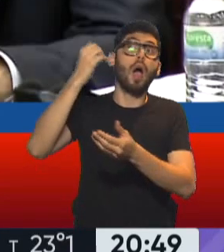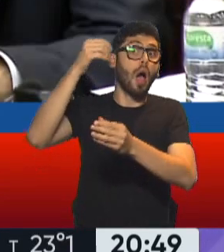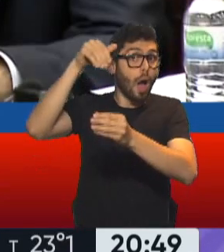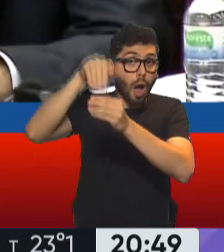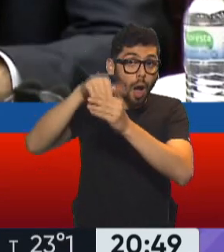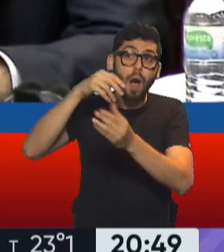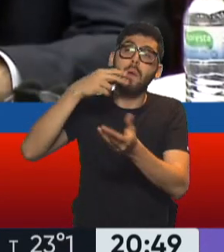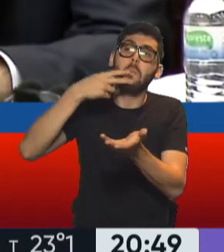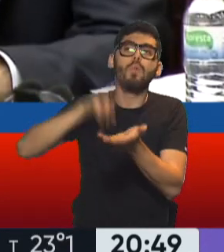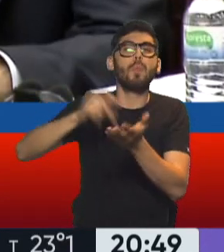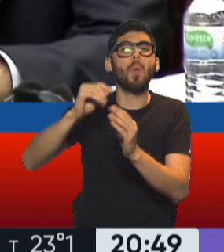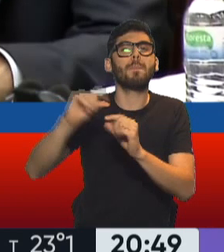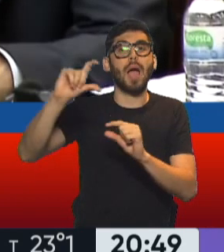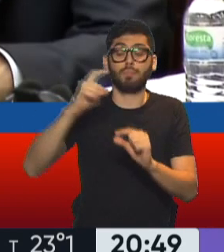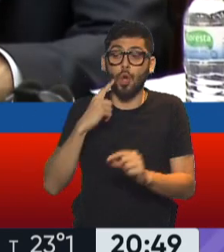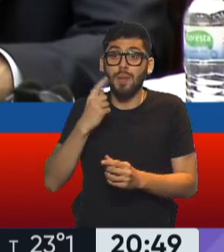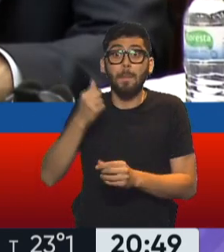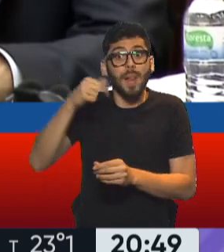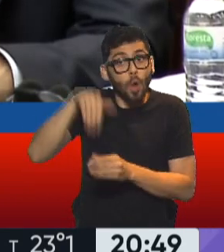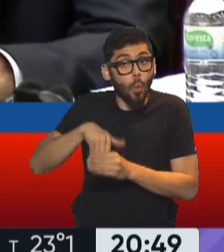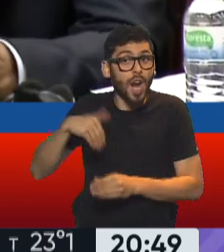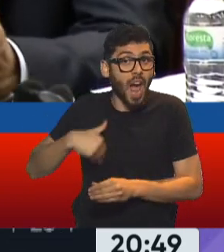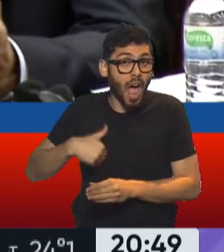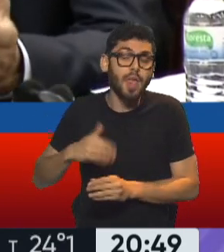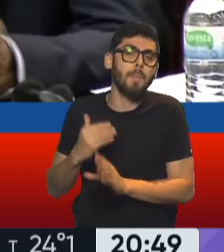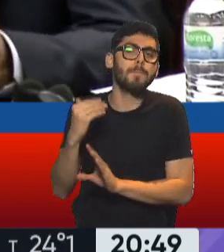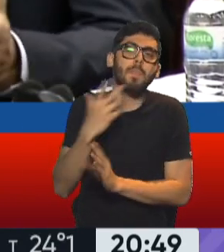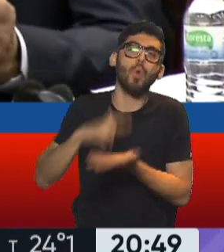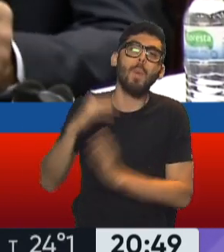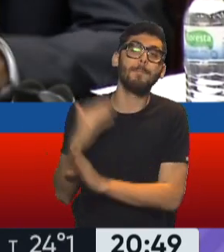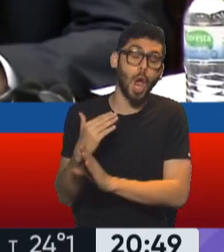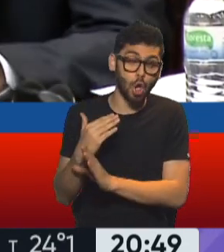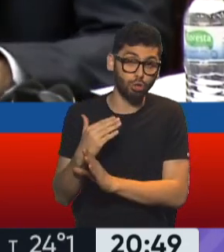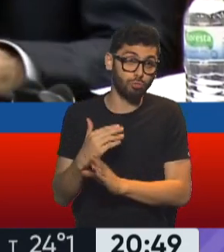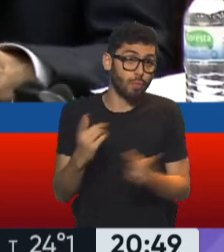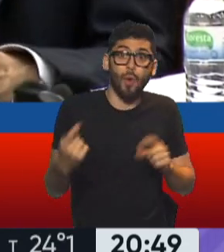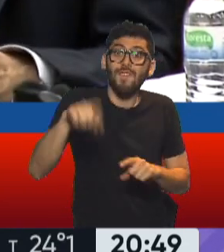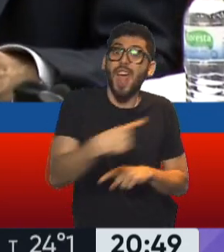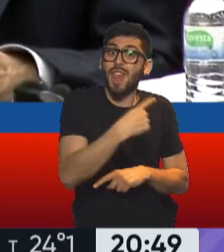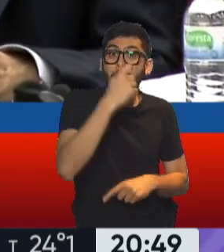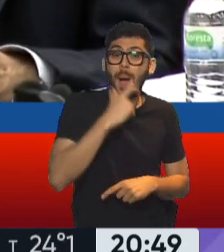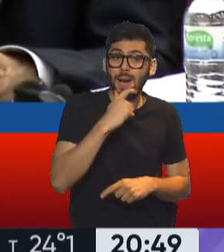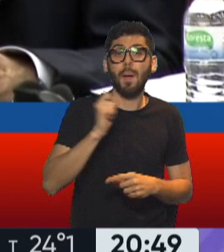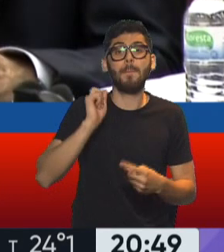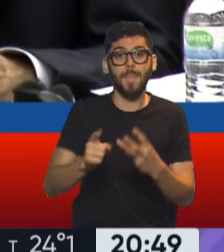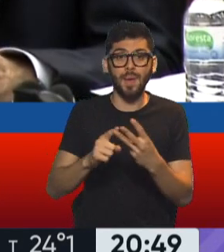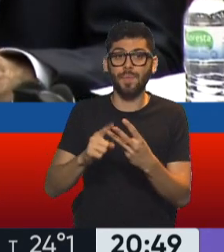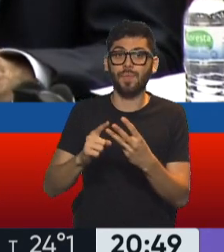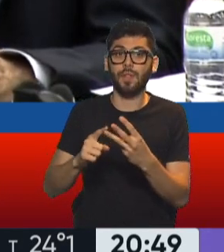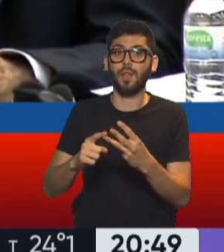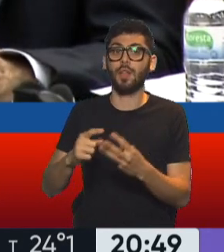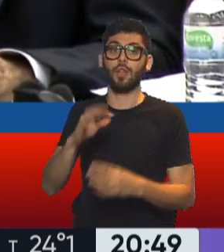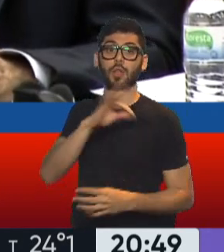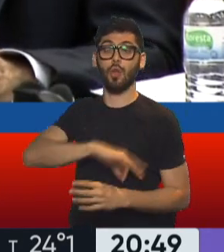alguien que tiene los bienes en Argentina, lo cual es muy lógico de la equidad. Y como contrapartida, ya que habla, rebaja del impuesto a las ganancias